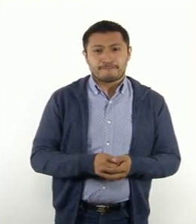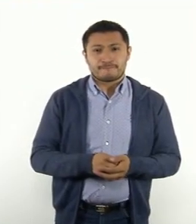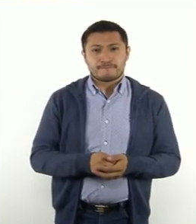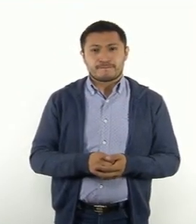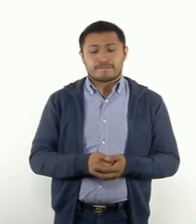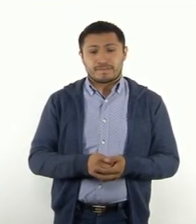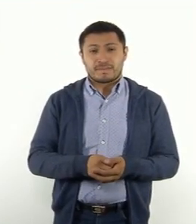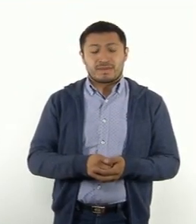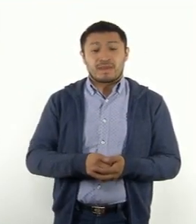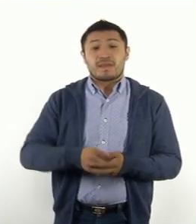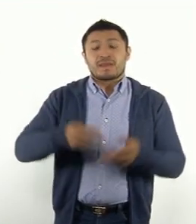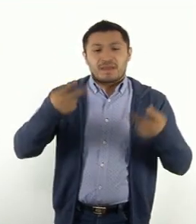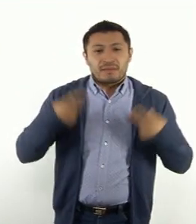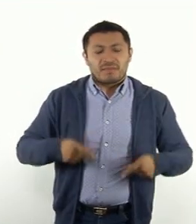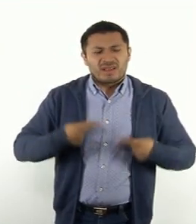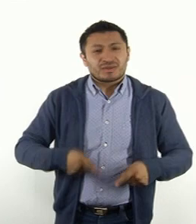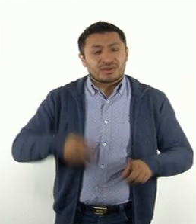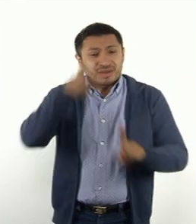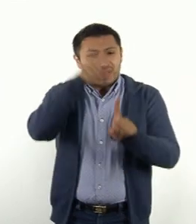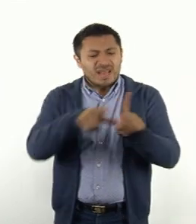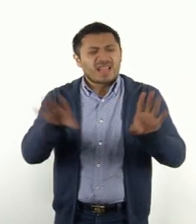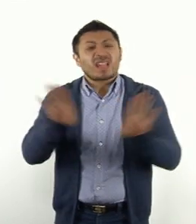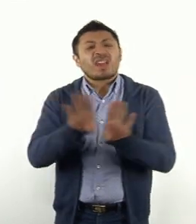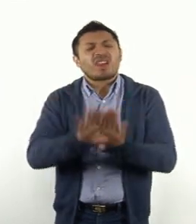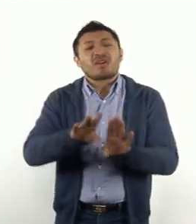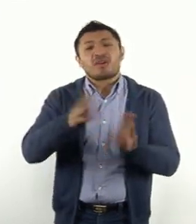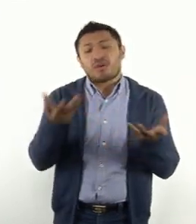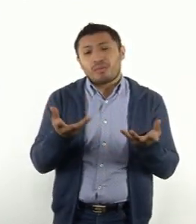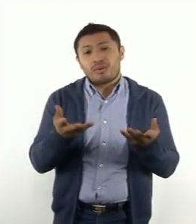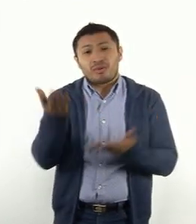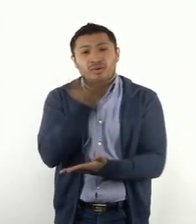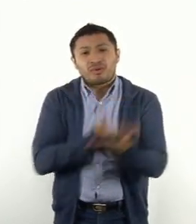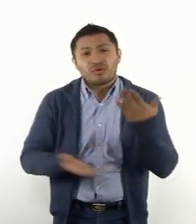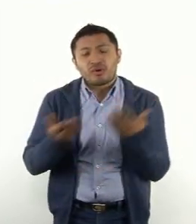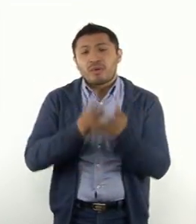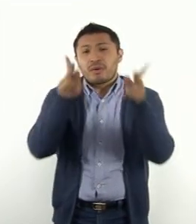ciudadanía necesita nuestro país para convivir mejor?